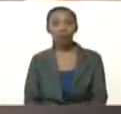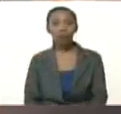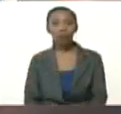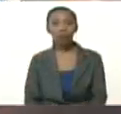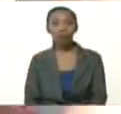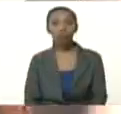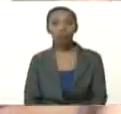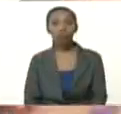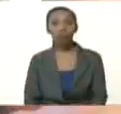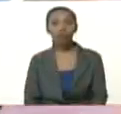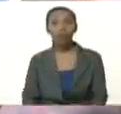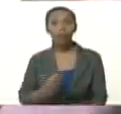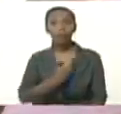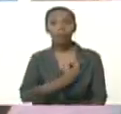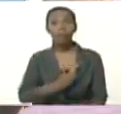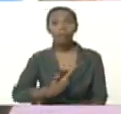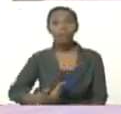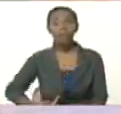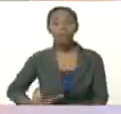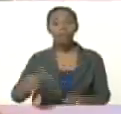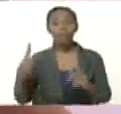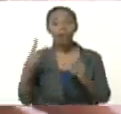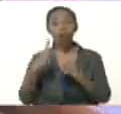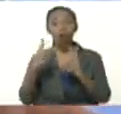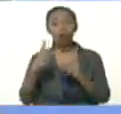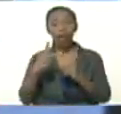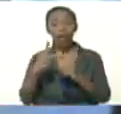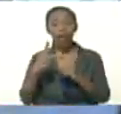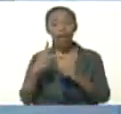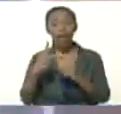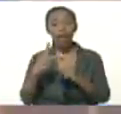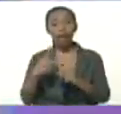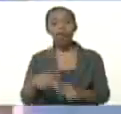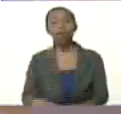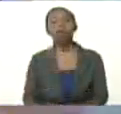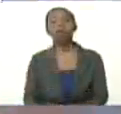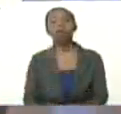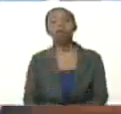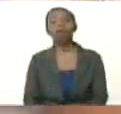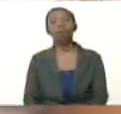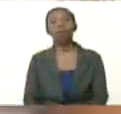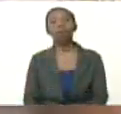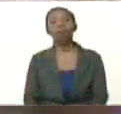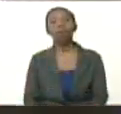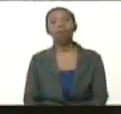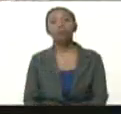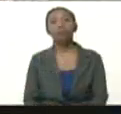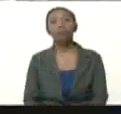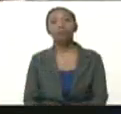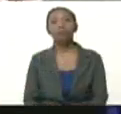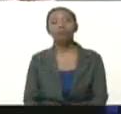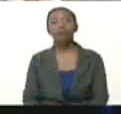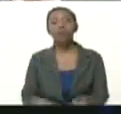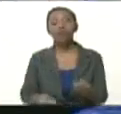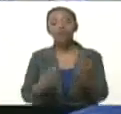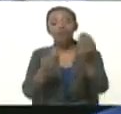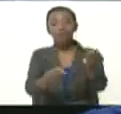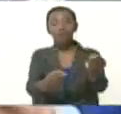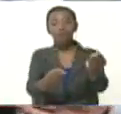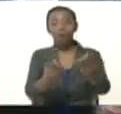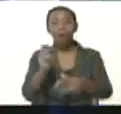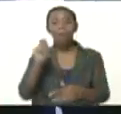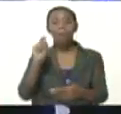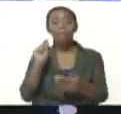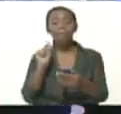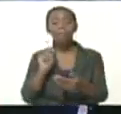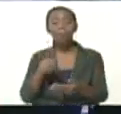Ajá, el presidente del Hotel Paraguaná. Ajá, pasa. Omar, aquí tienes tu punto.